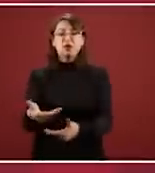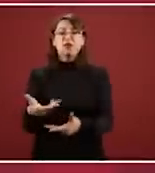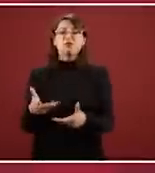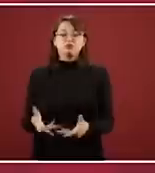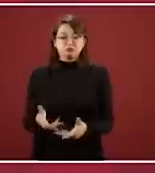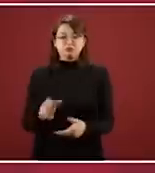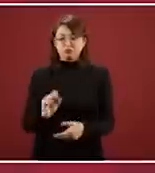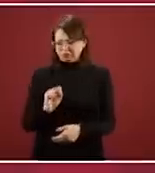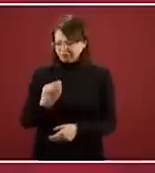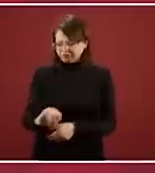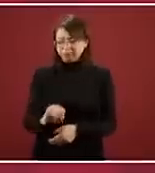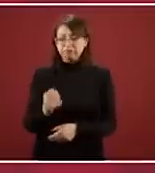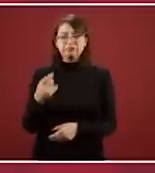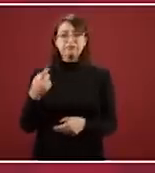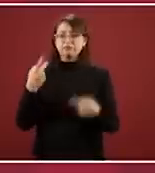bienestar,